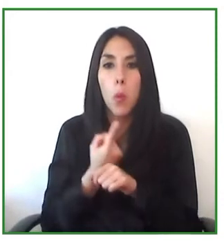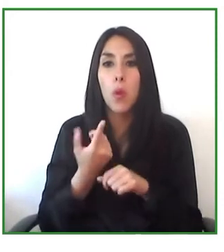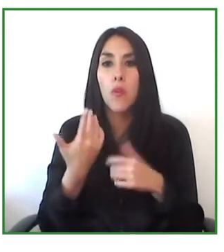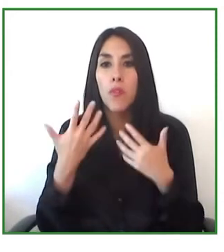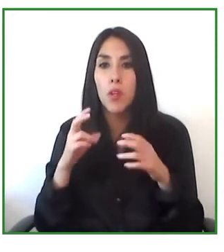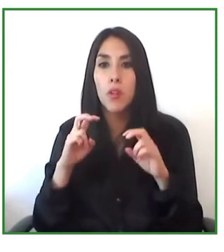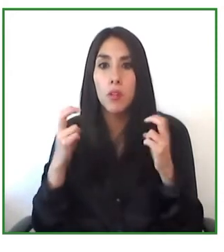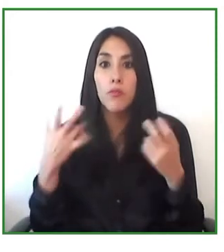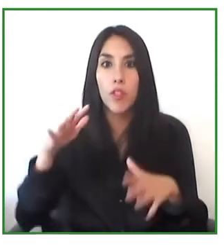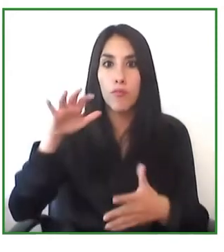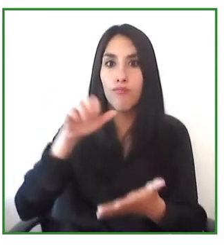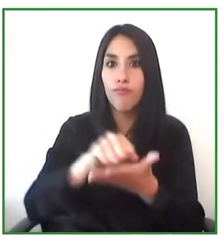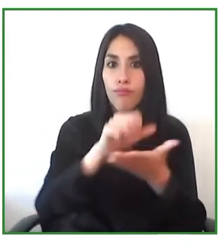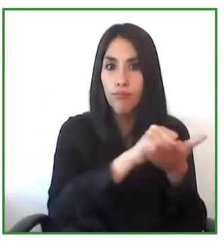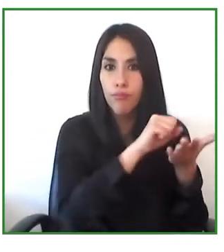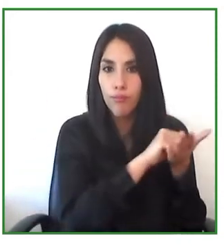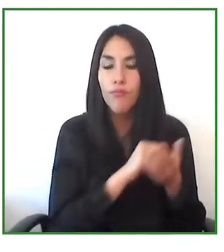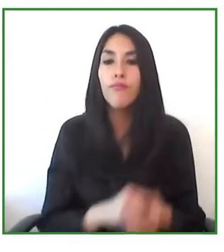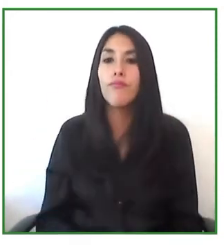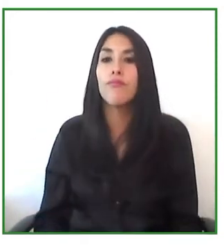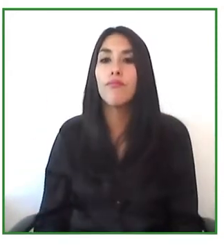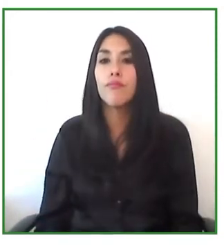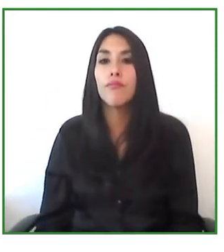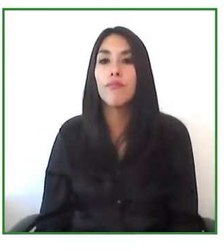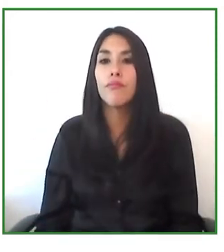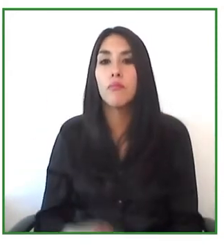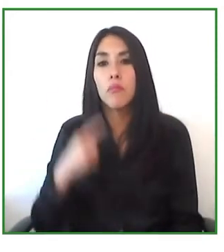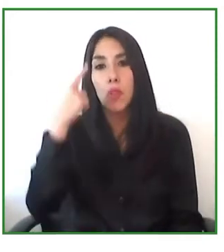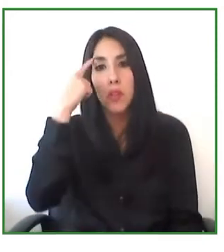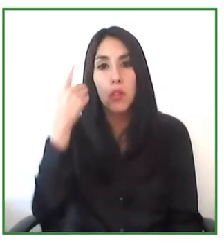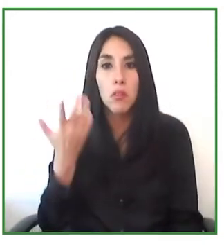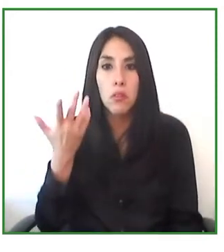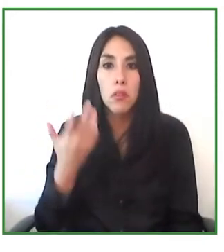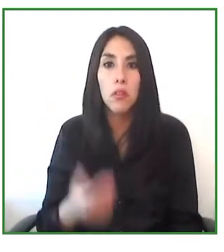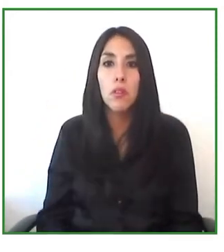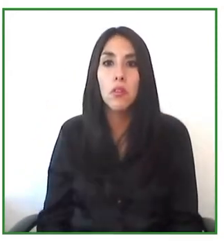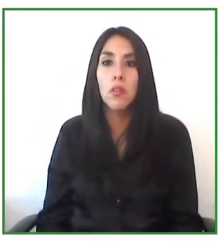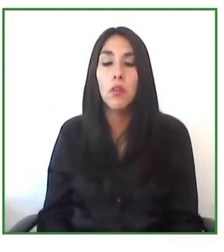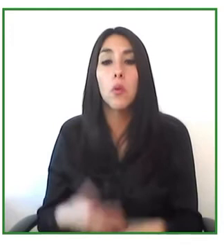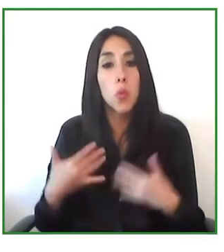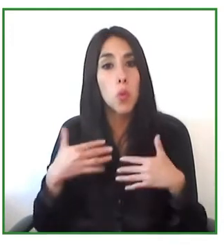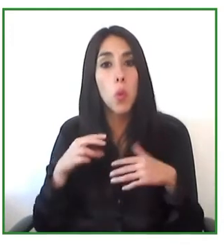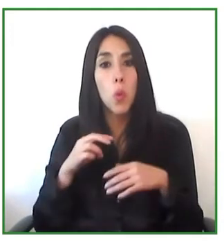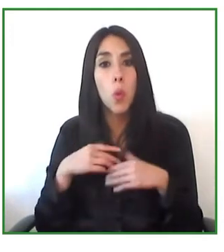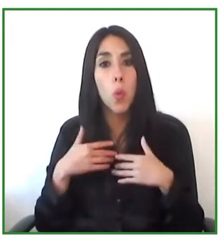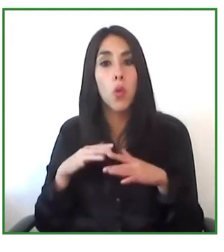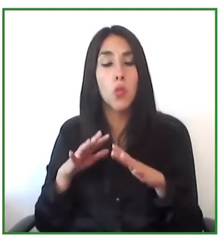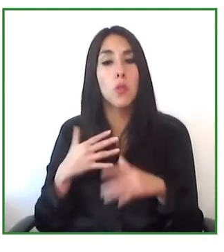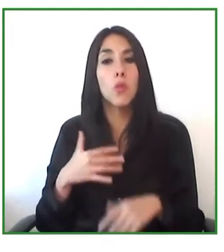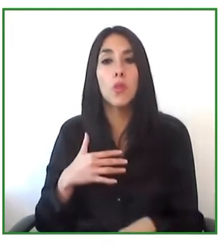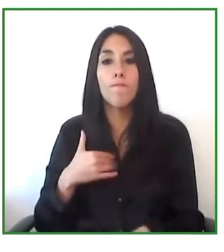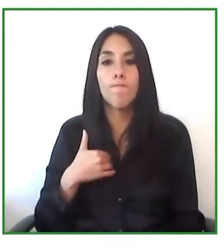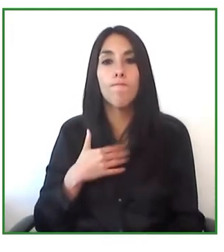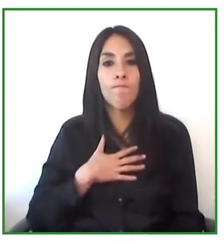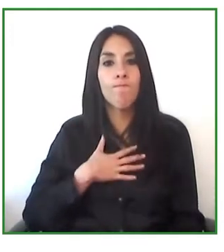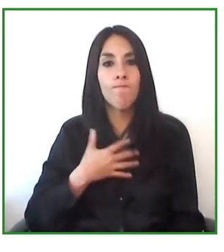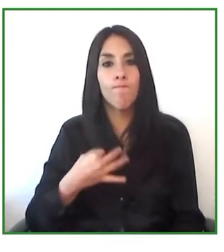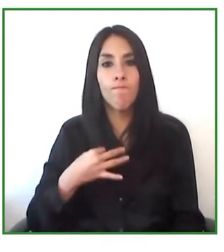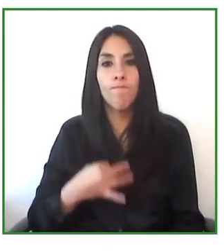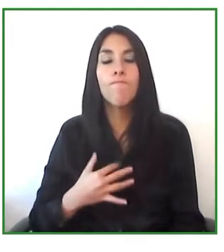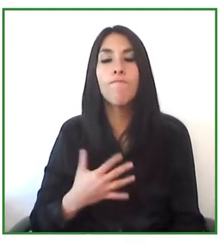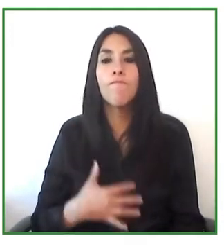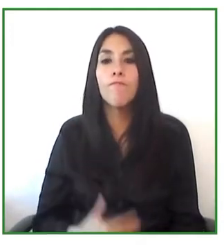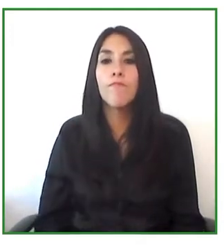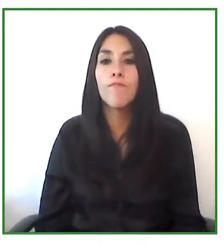pensando. Y creo que esto quiere decir, bueno, pues que se lo están tomando muy en serio y que van a aprovechar muchísimo todos los conocimientos